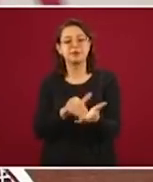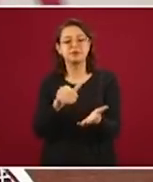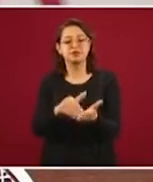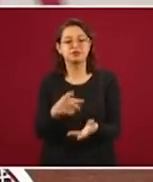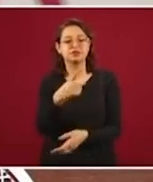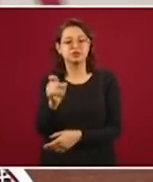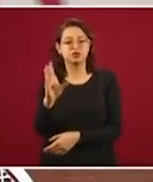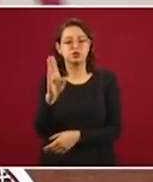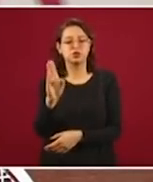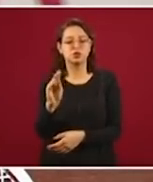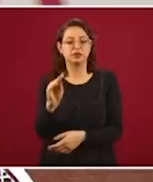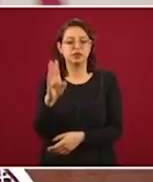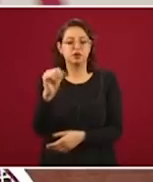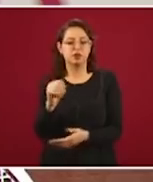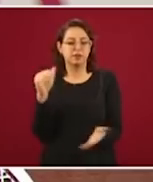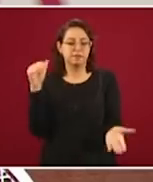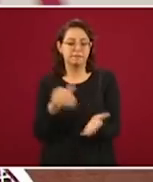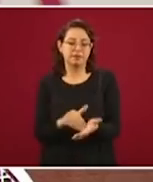1,199,000, es decir, casi